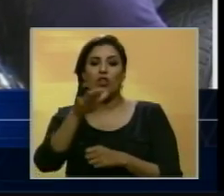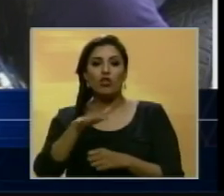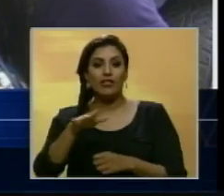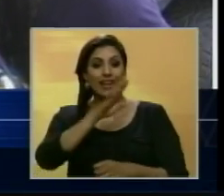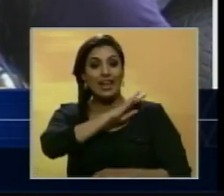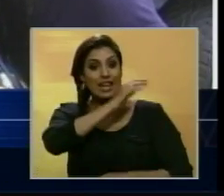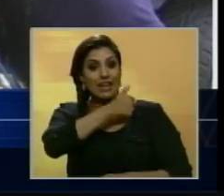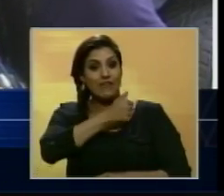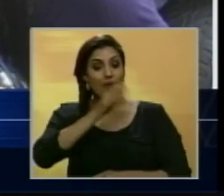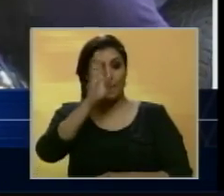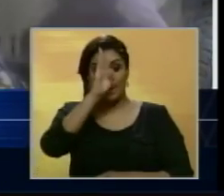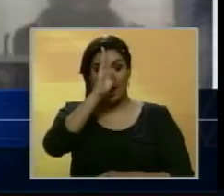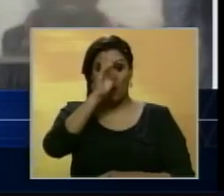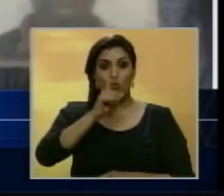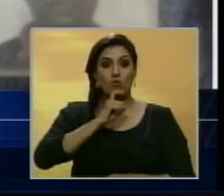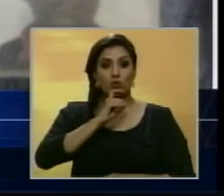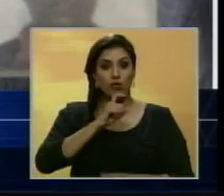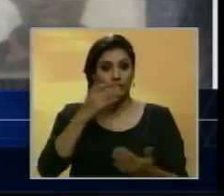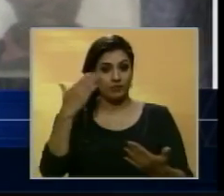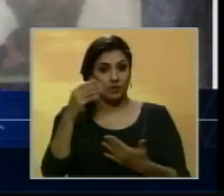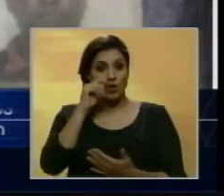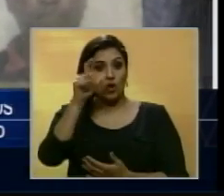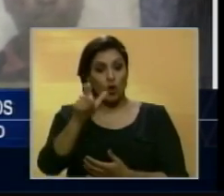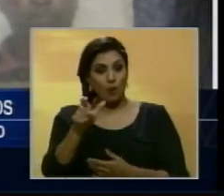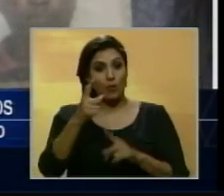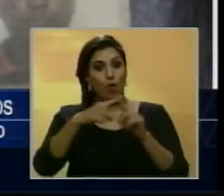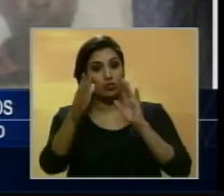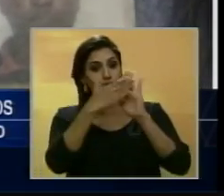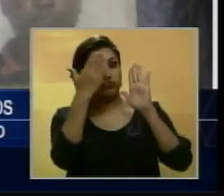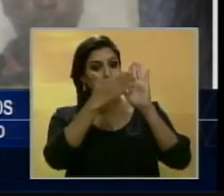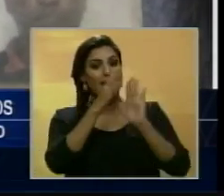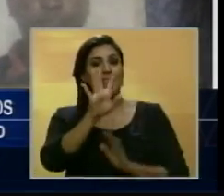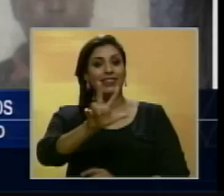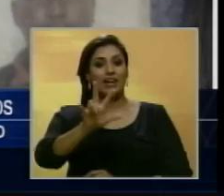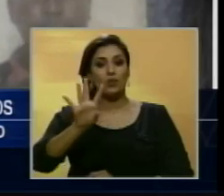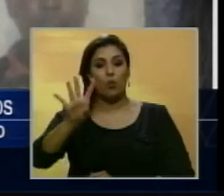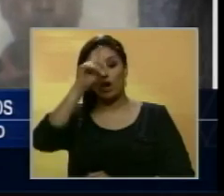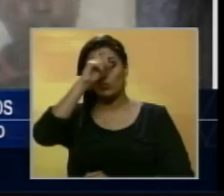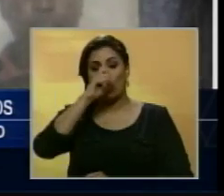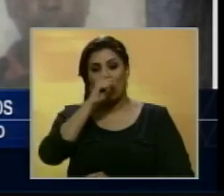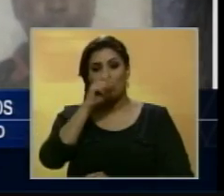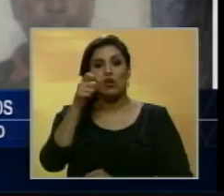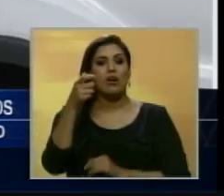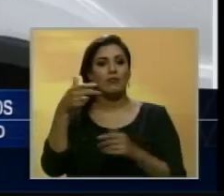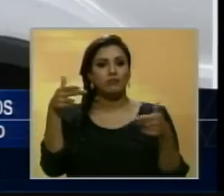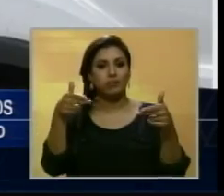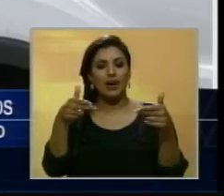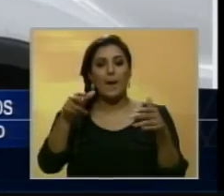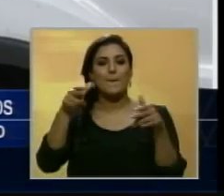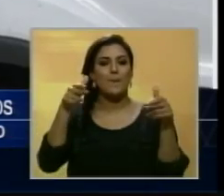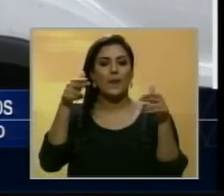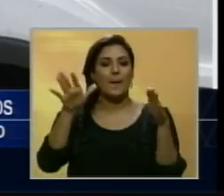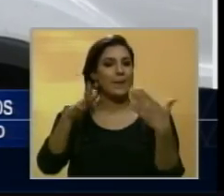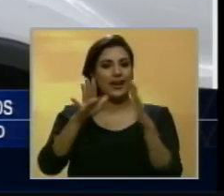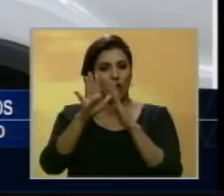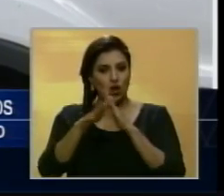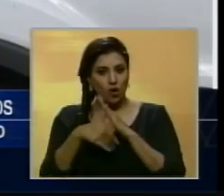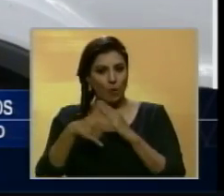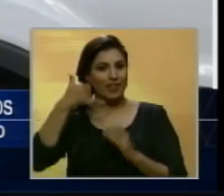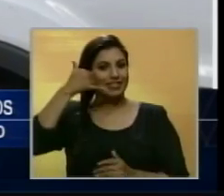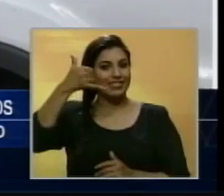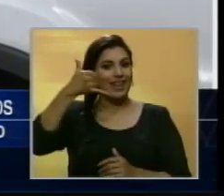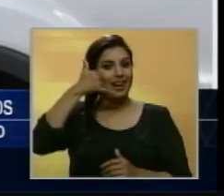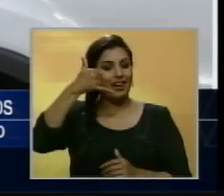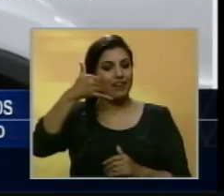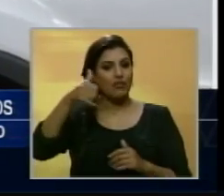Era gerente del Banco del Tesoro. Al albañil Johnny José Plaza, de 34 años, lo interceptaron delincuentes que le dispararon para robarle el teléfono